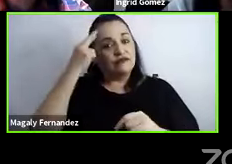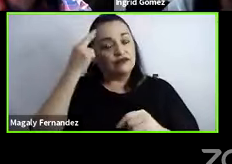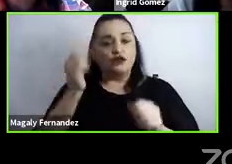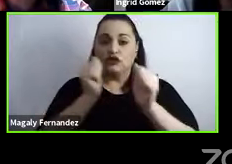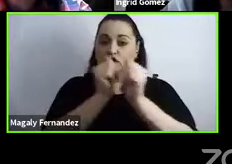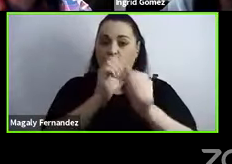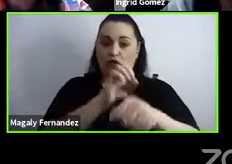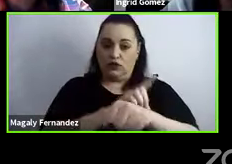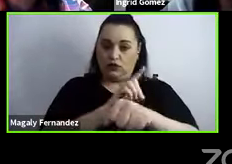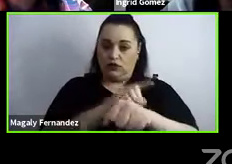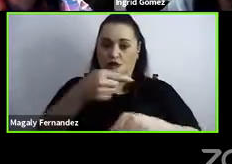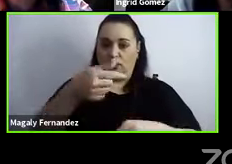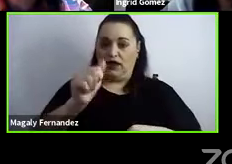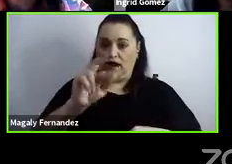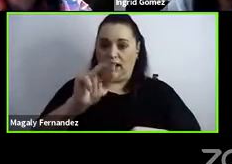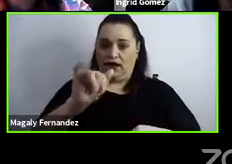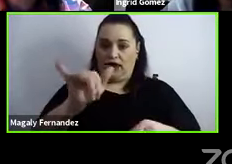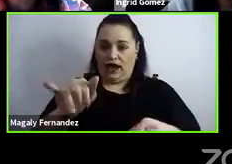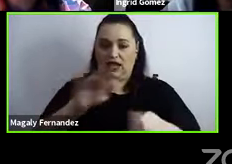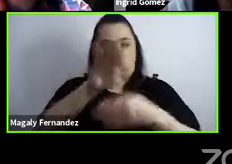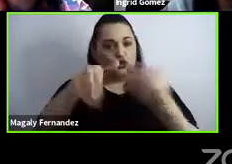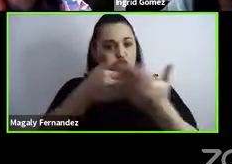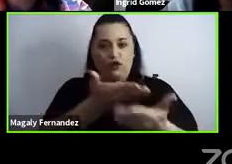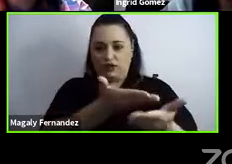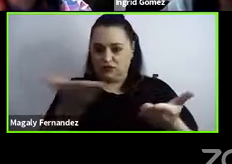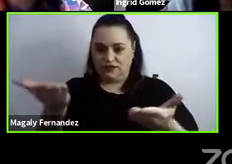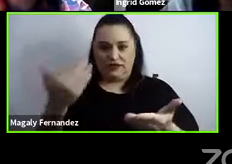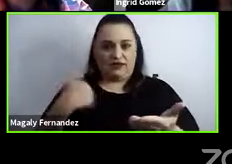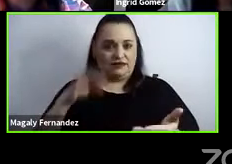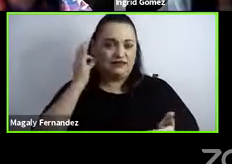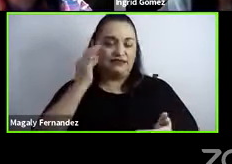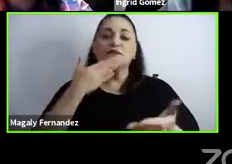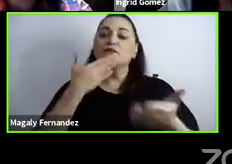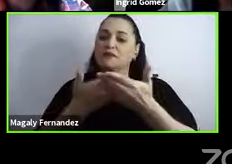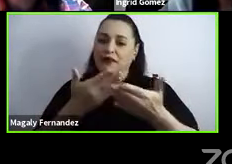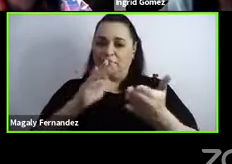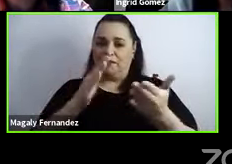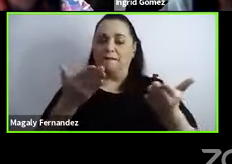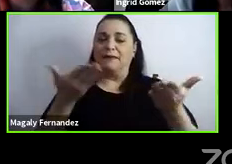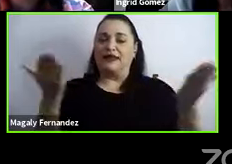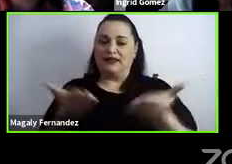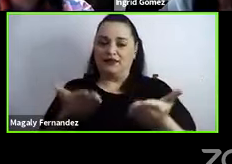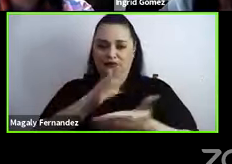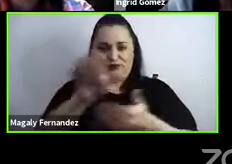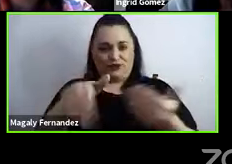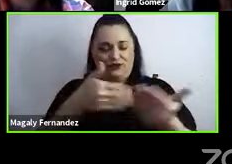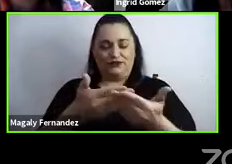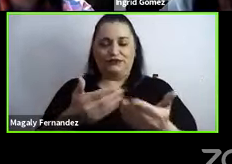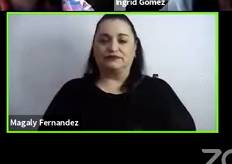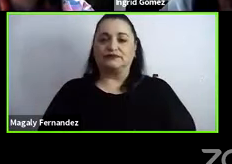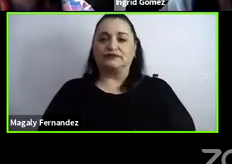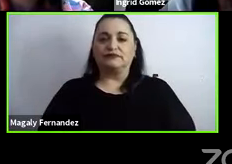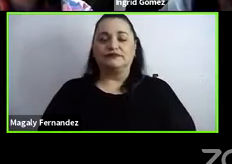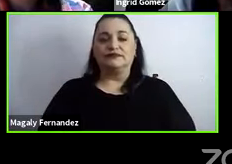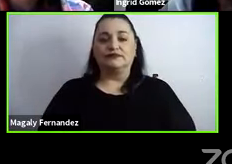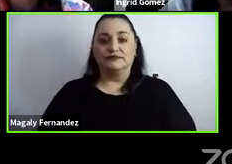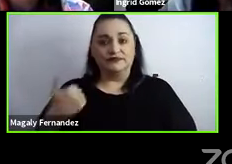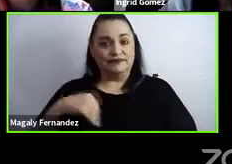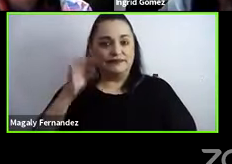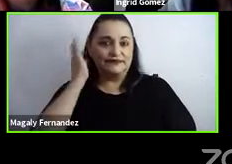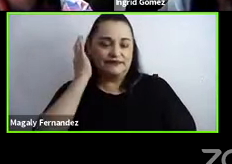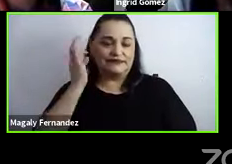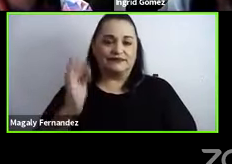doctor Garay y con todos ustedes y con todas ustedes. Sean todos y todas muy bienvenidas y bienvenidos.